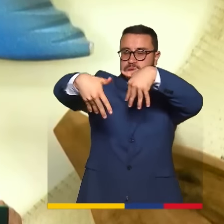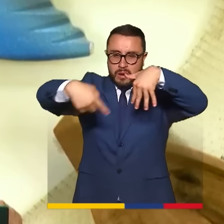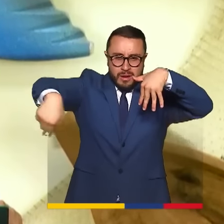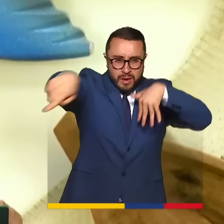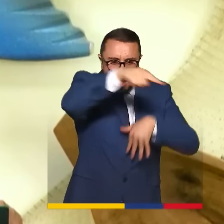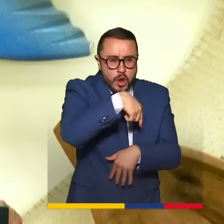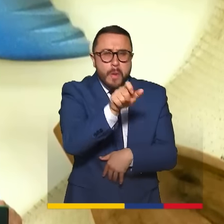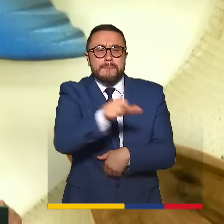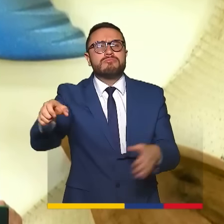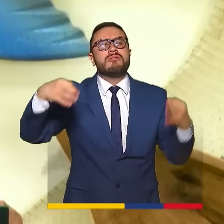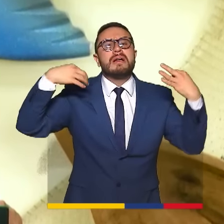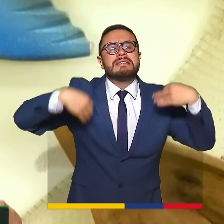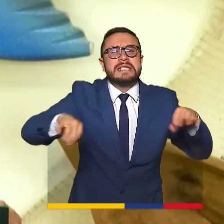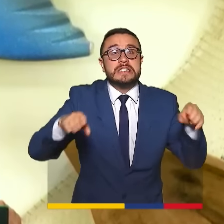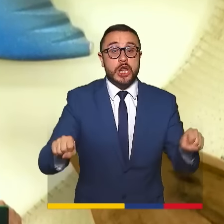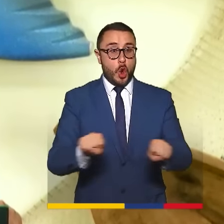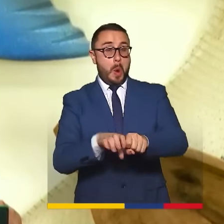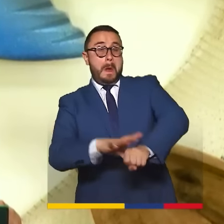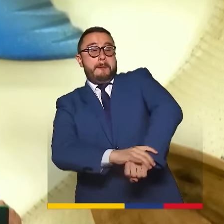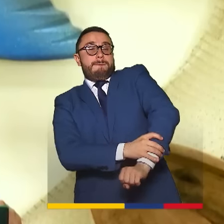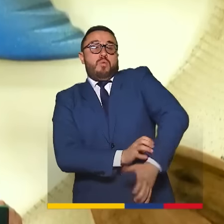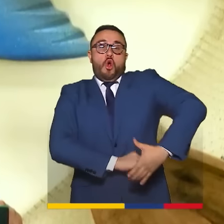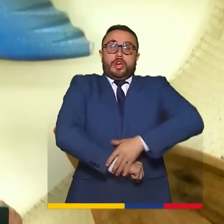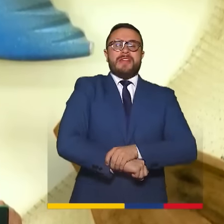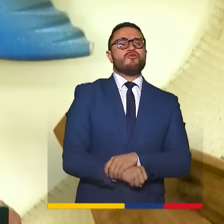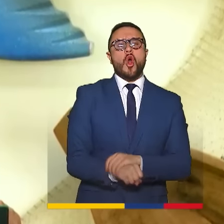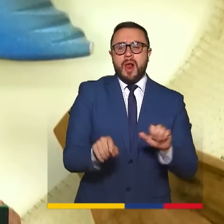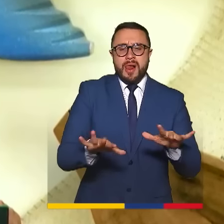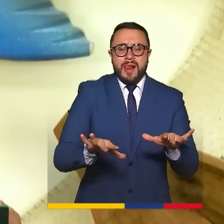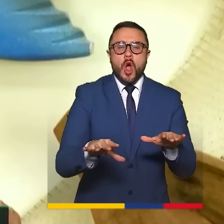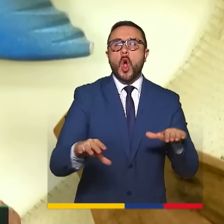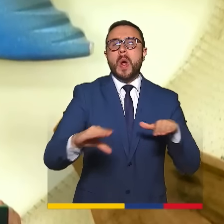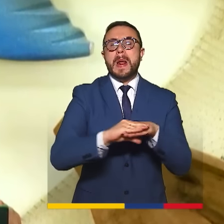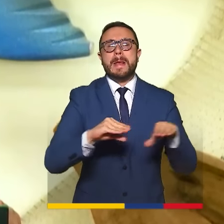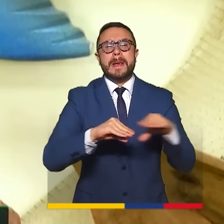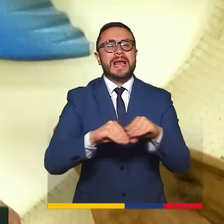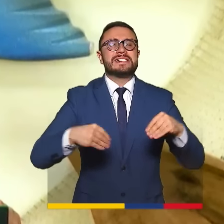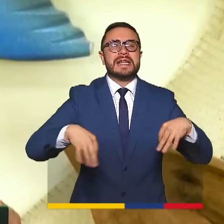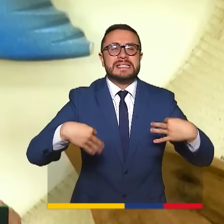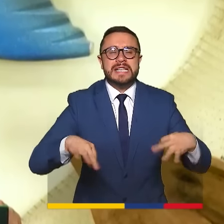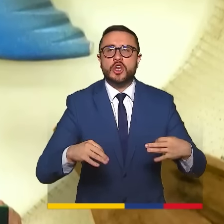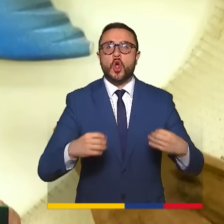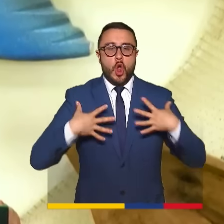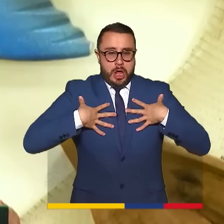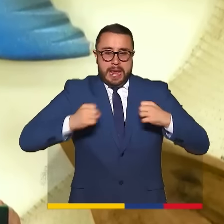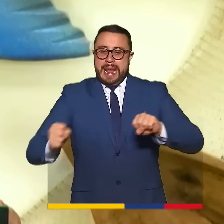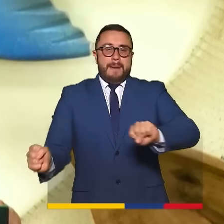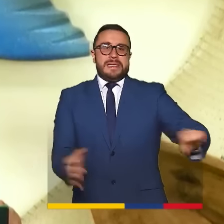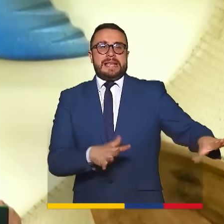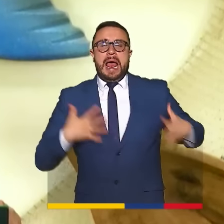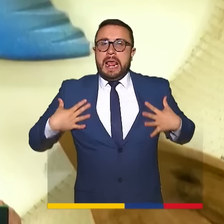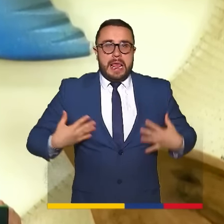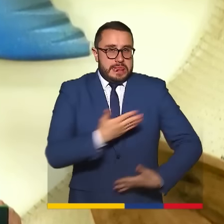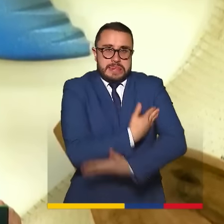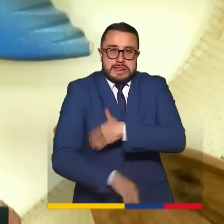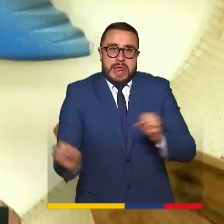sin botas, descalzos, en alpargatas, sin camisa, los sin